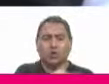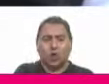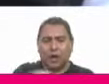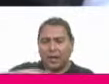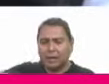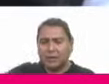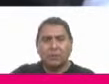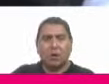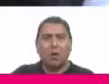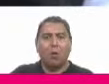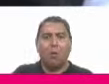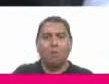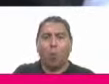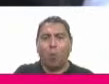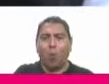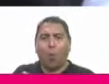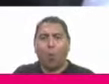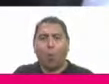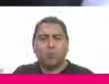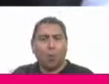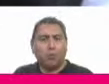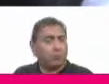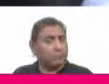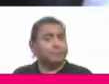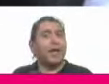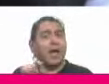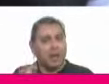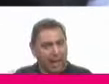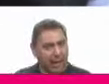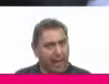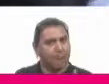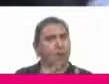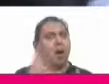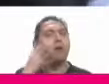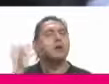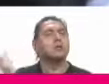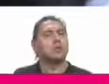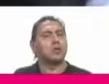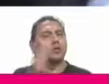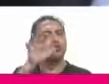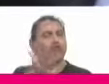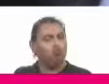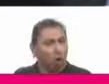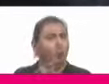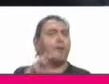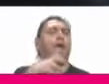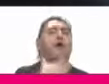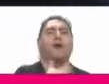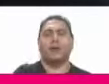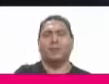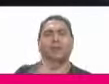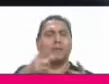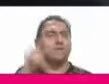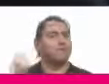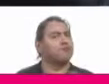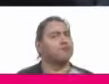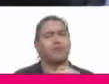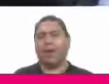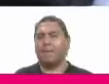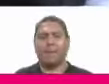públicos. Hicimos un agregado importante de organismos y fundamentalmente lo que tienen que